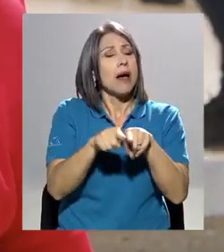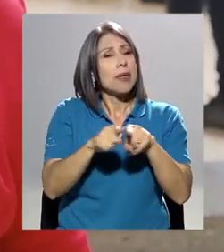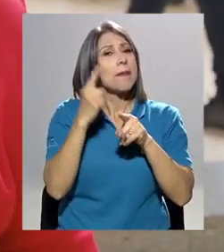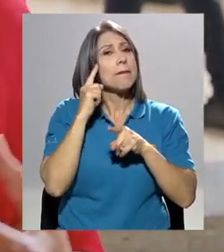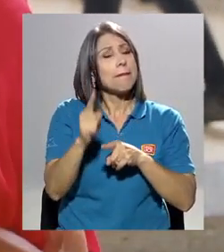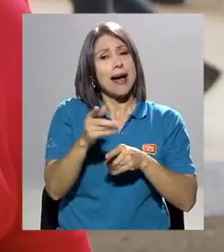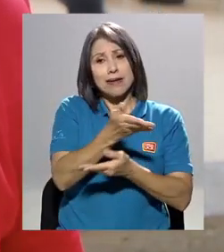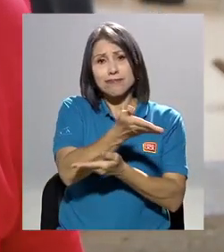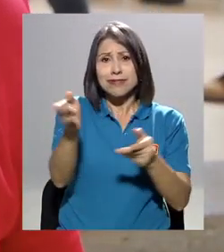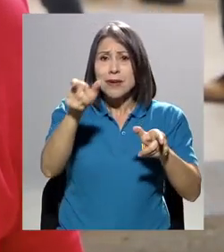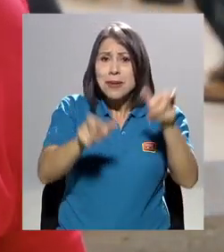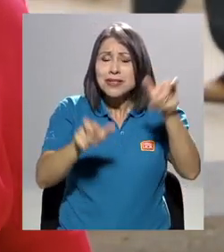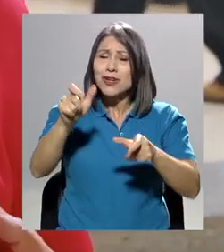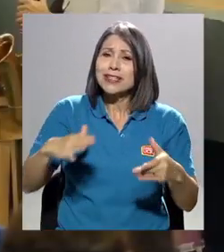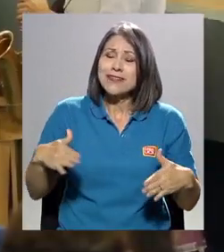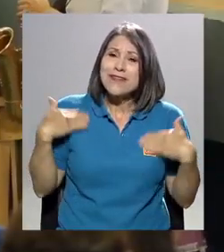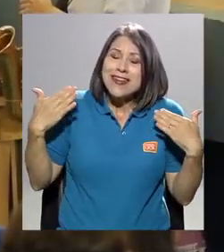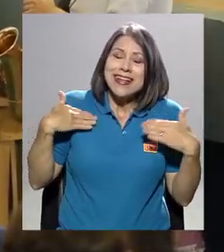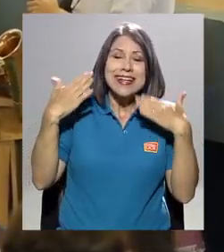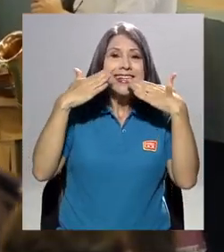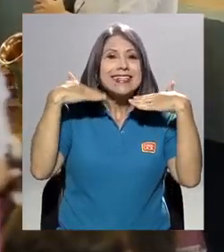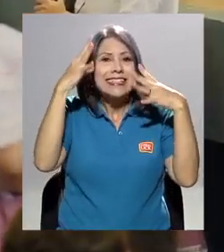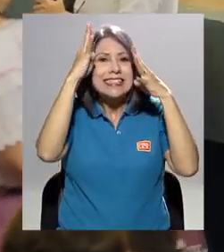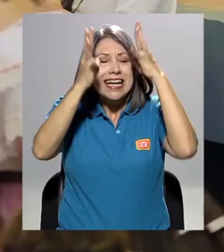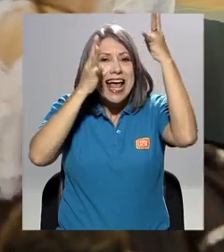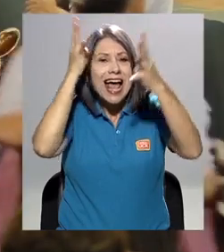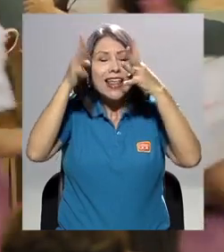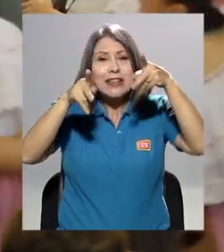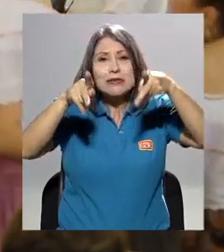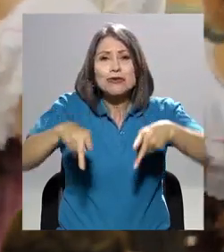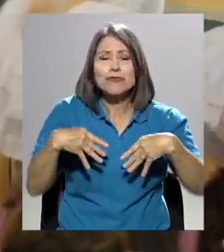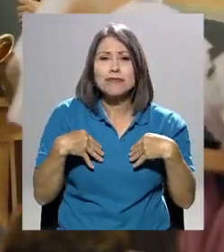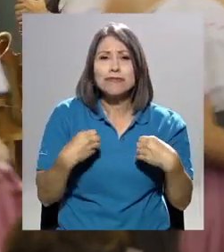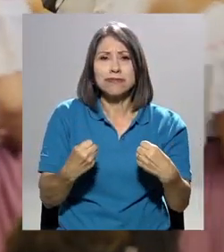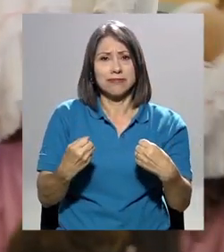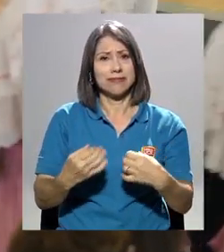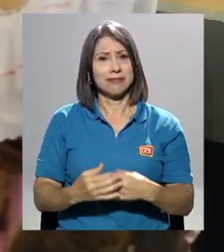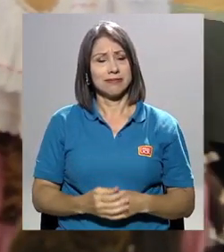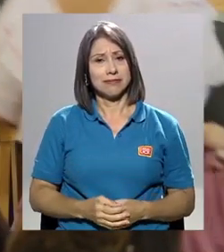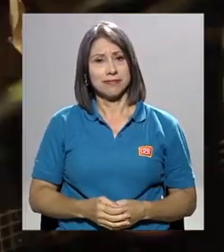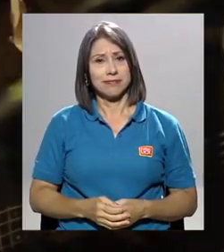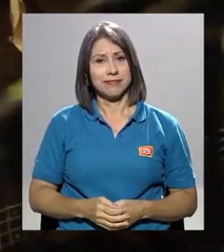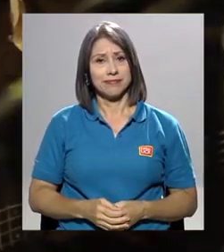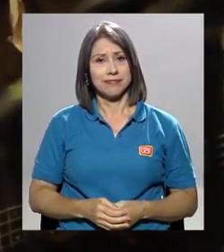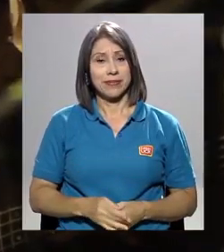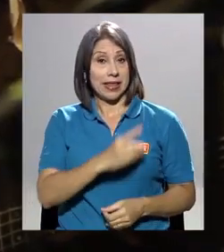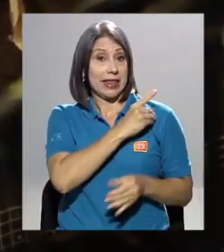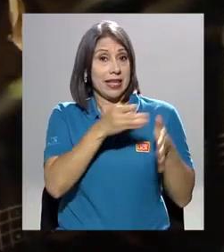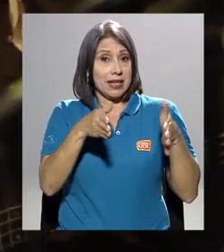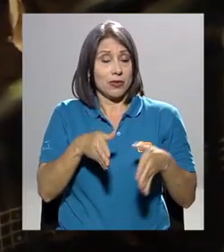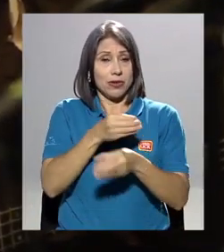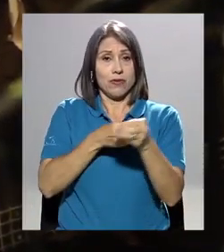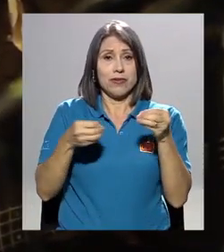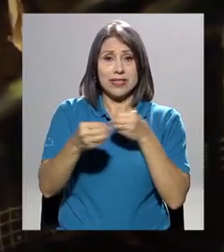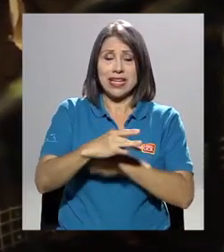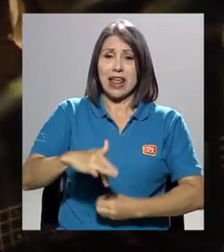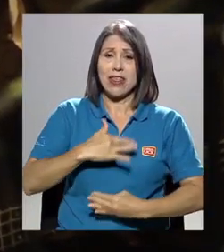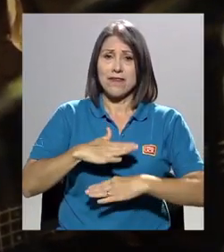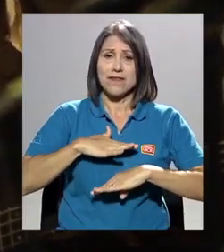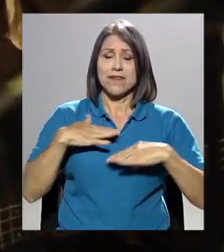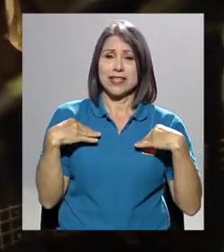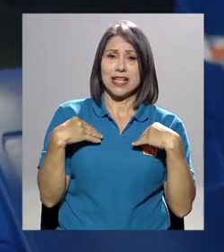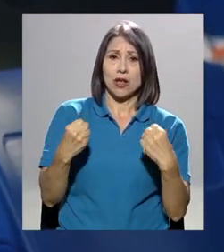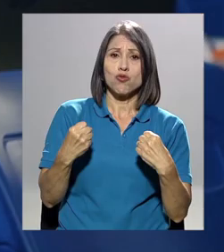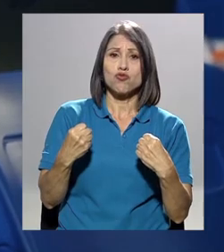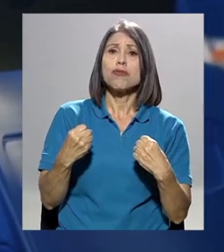formar personas felices, creativas, personas saludables. La directora de la Oficina de Bienestar y